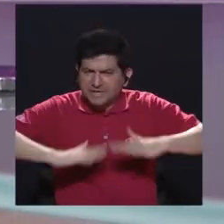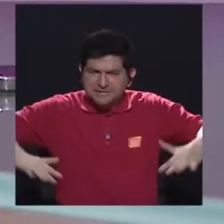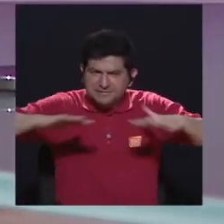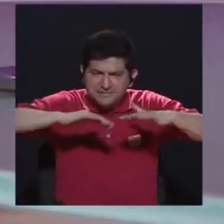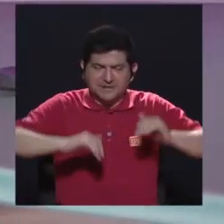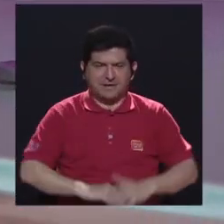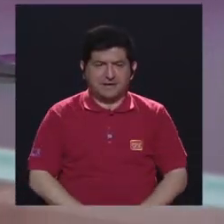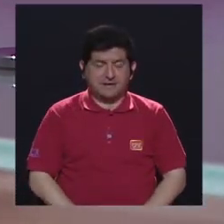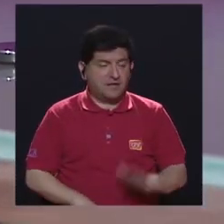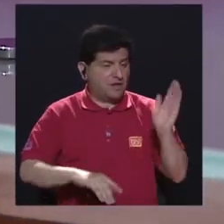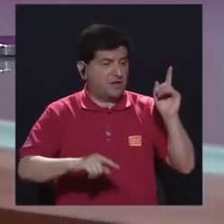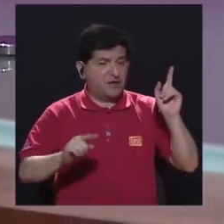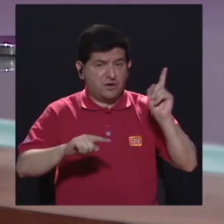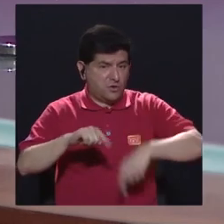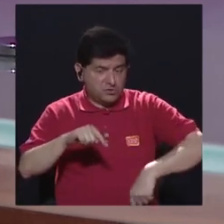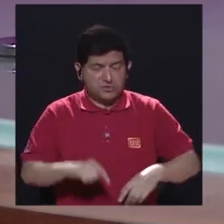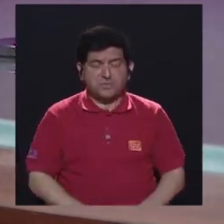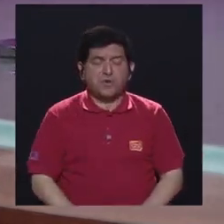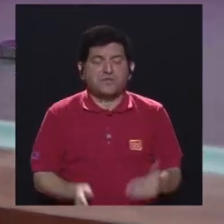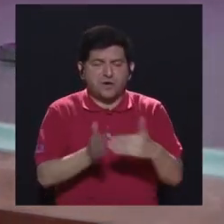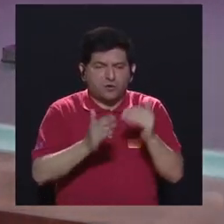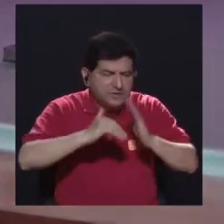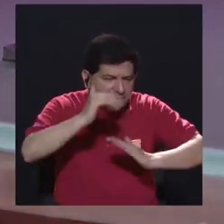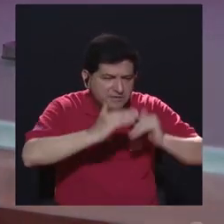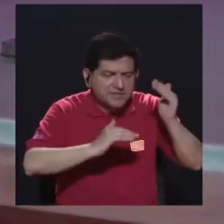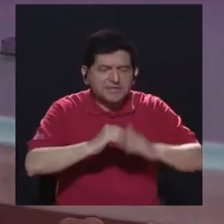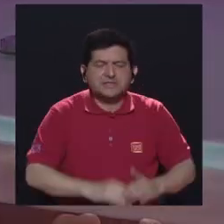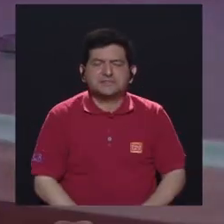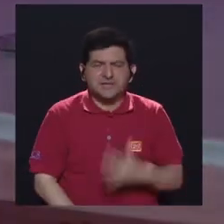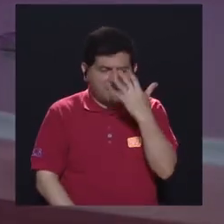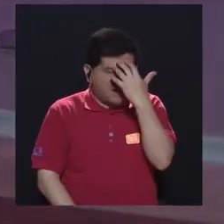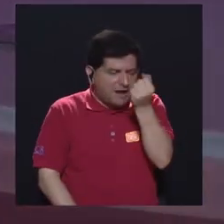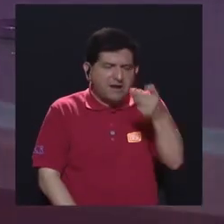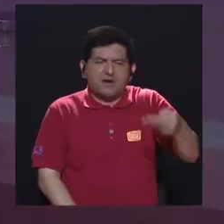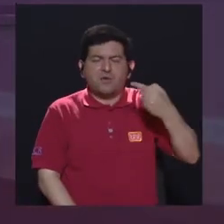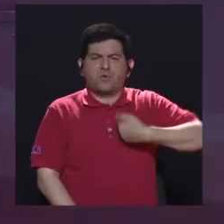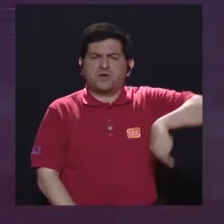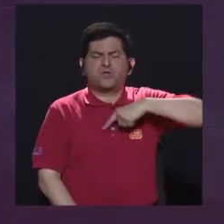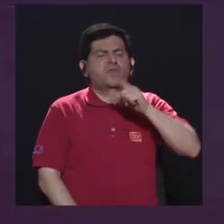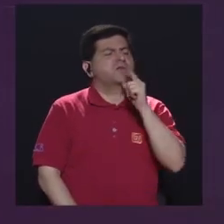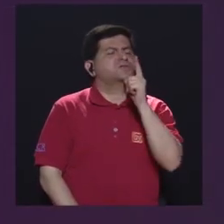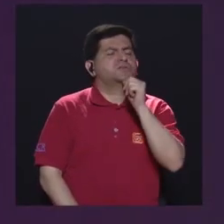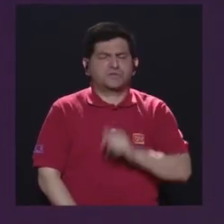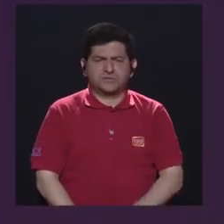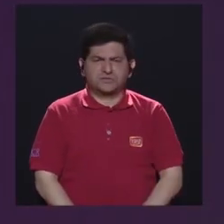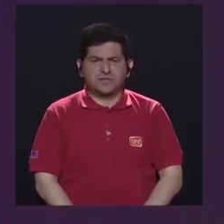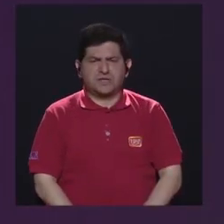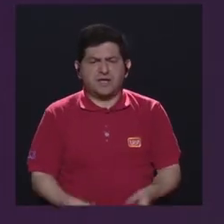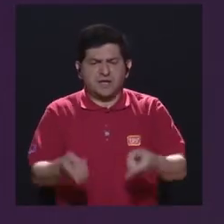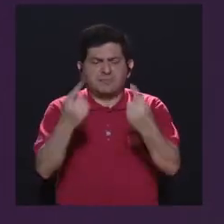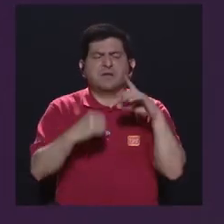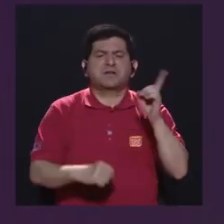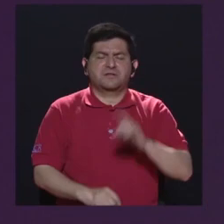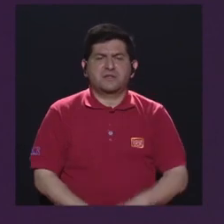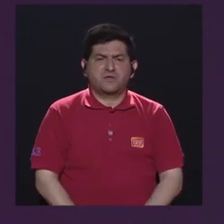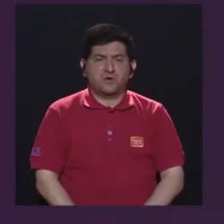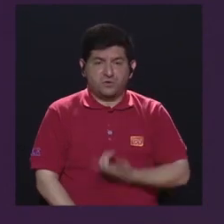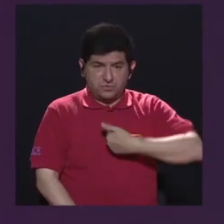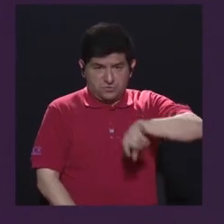una capacidad de una reconstrucción de la memoria histórica, de dónde venimos, quiénes somos, somos prostitutas